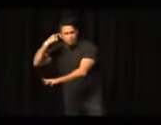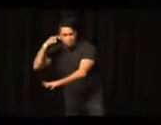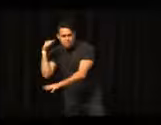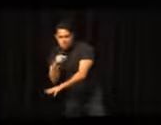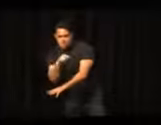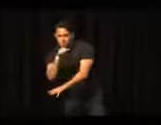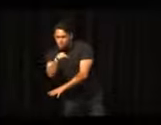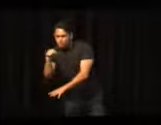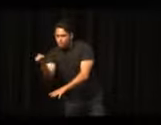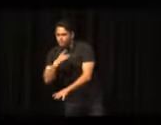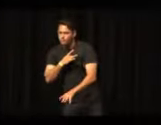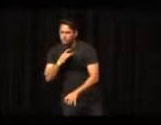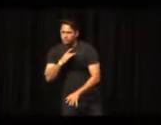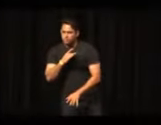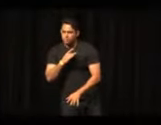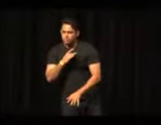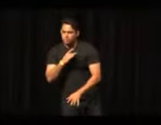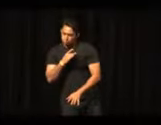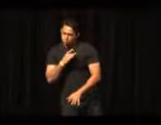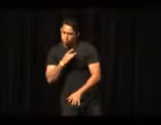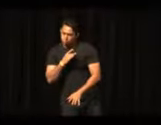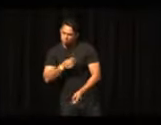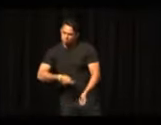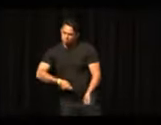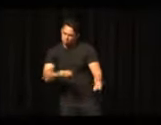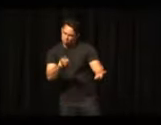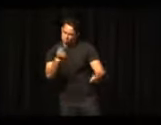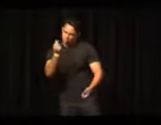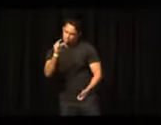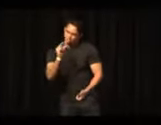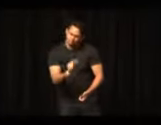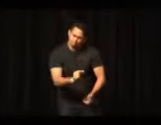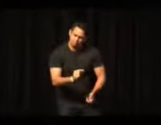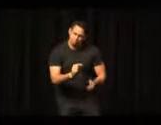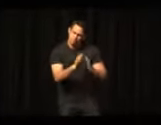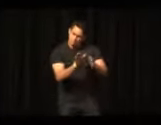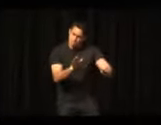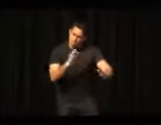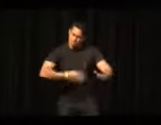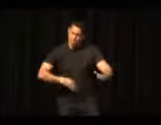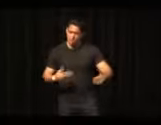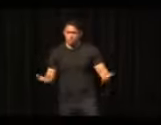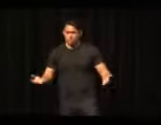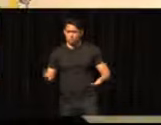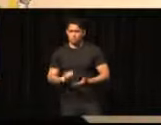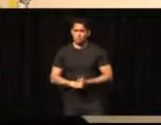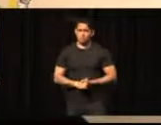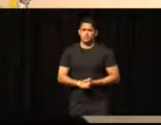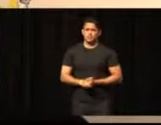esos voluntarios podrían ser mínimamente recompensados de alguna forma.